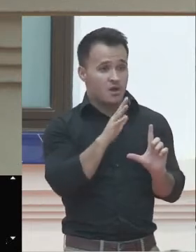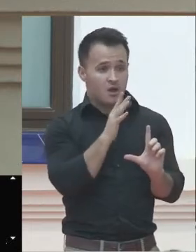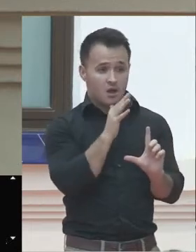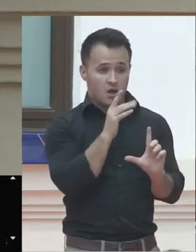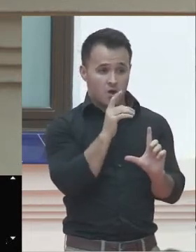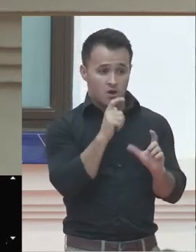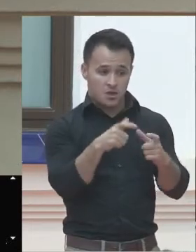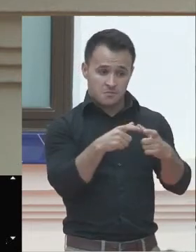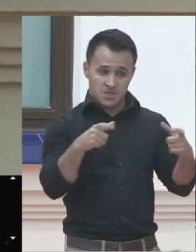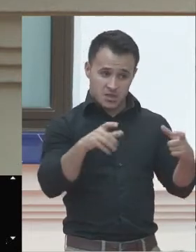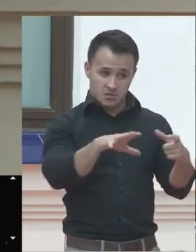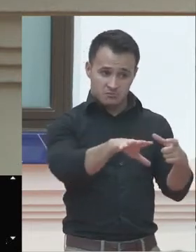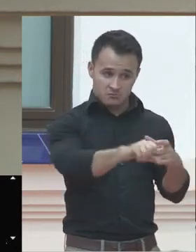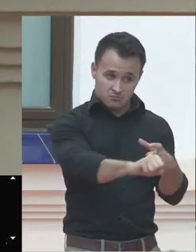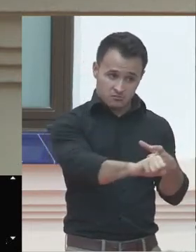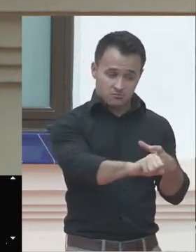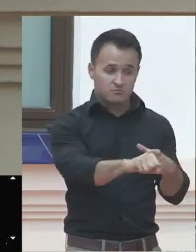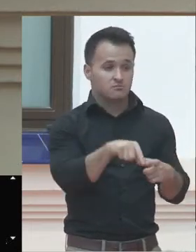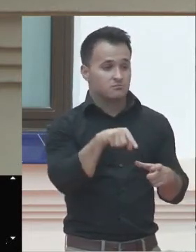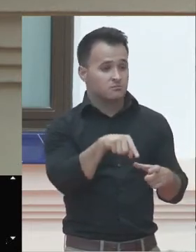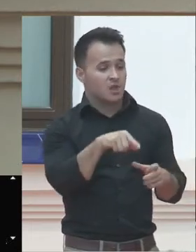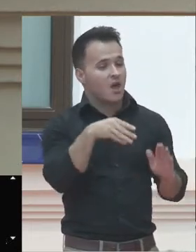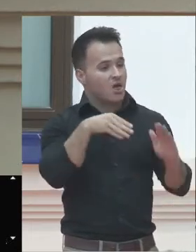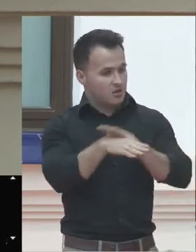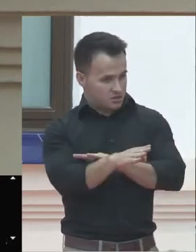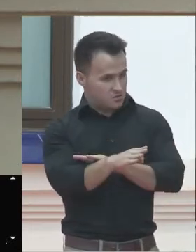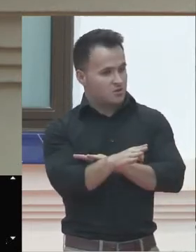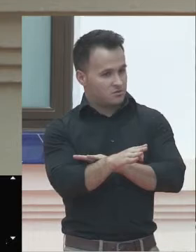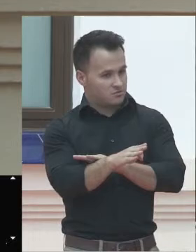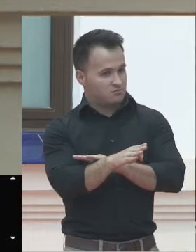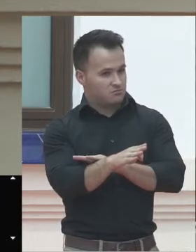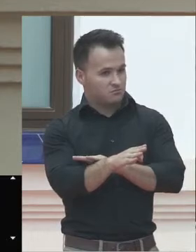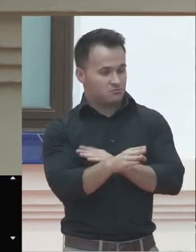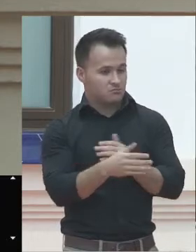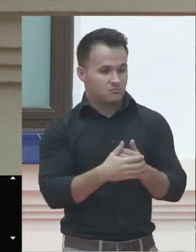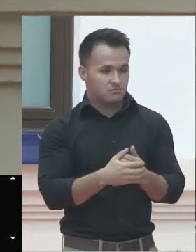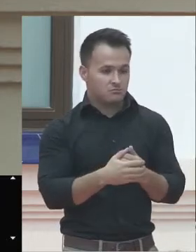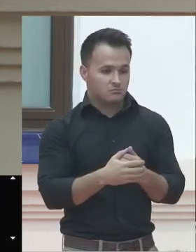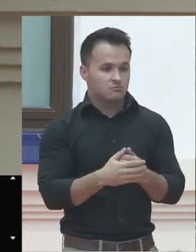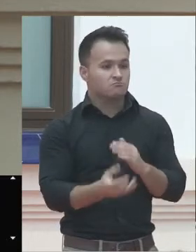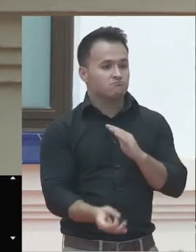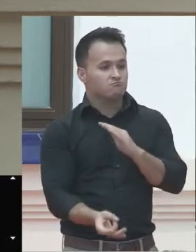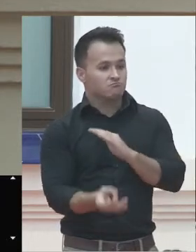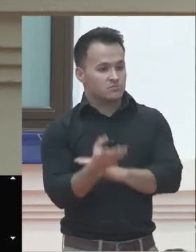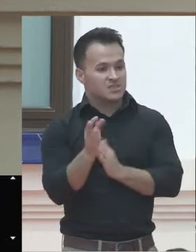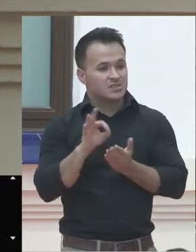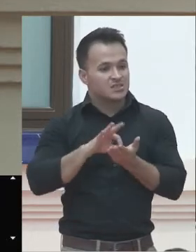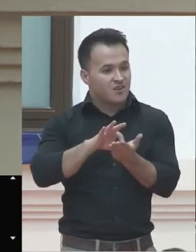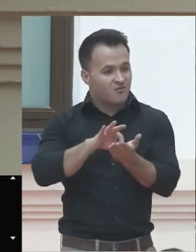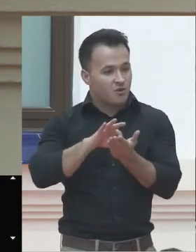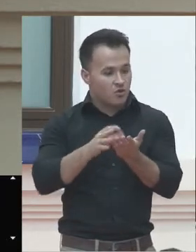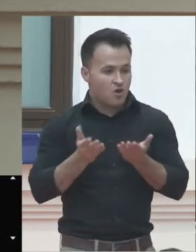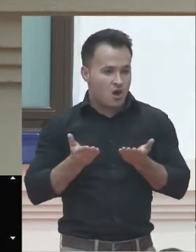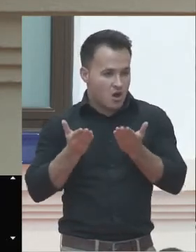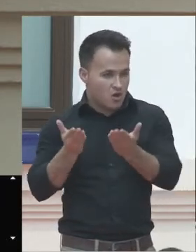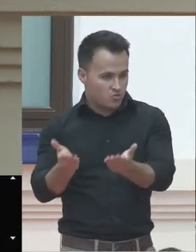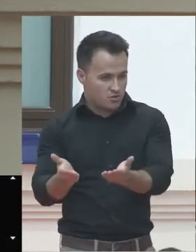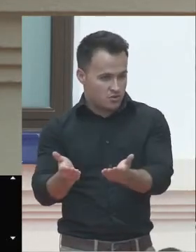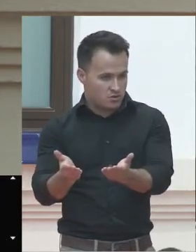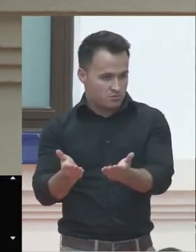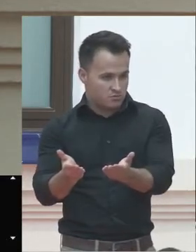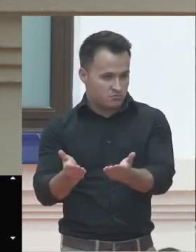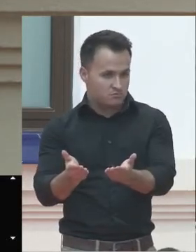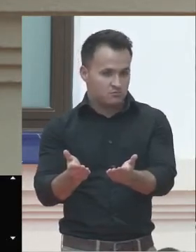compran, se reservan los billetes, sea accesible. Hemos creado servicios de ayuda, como ser el tema